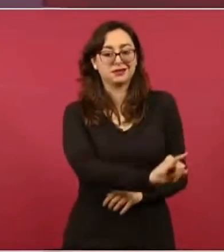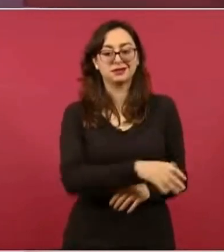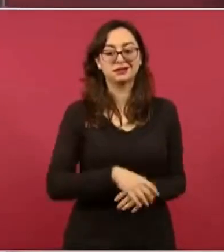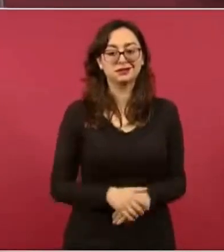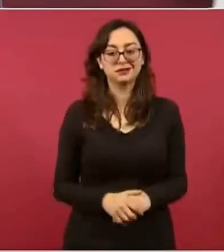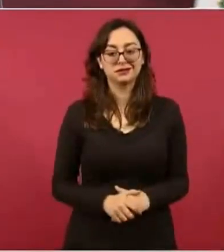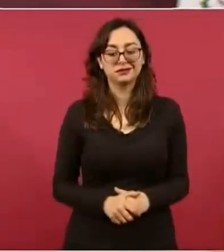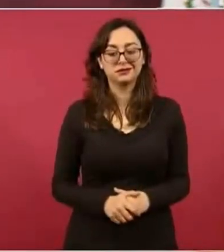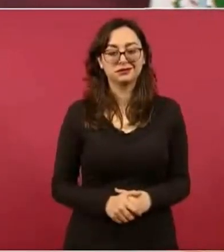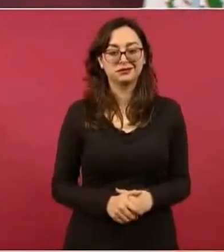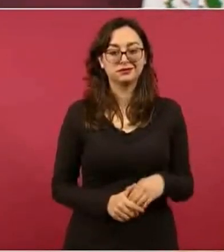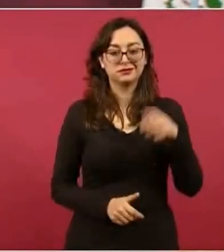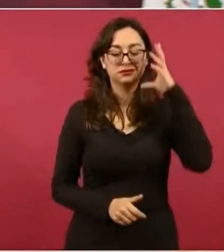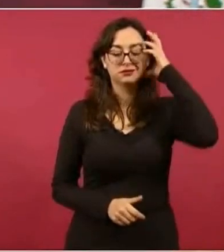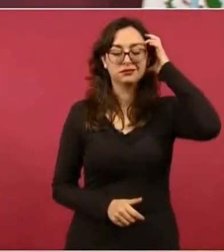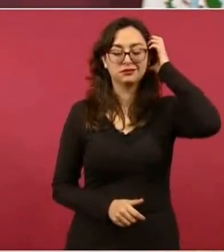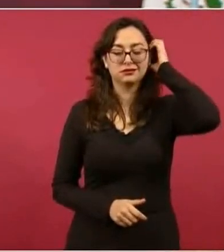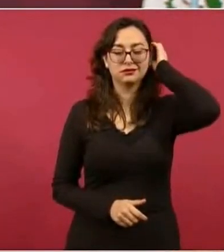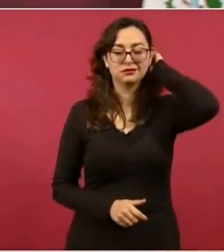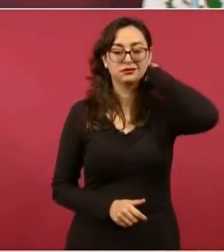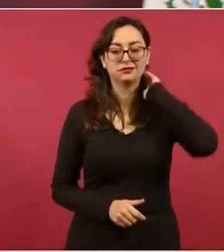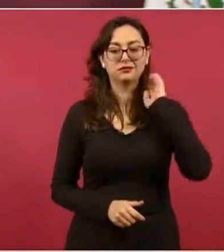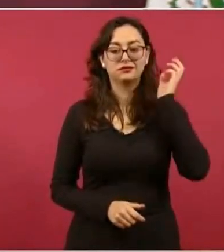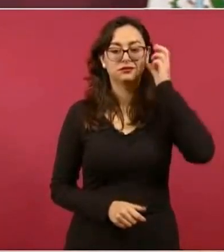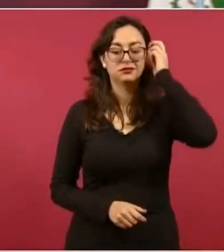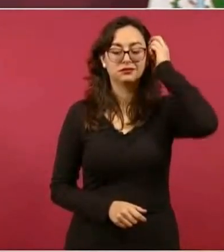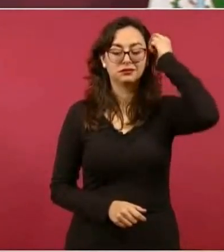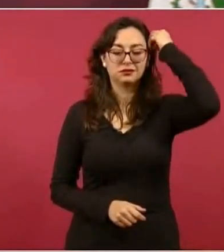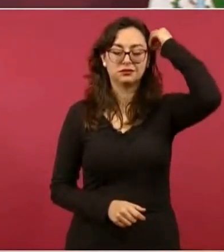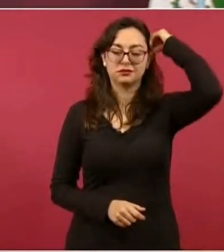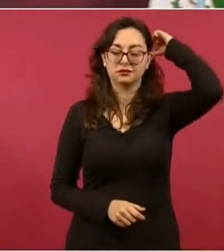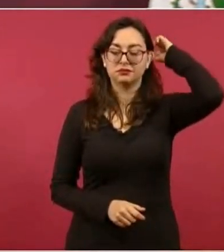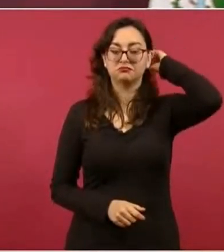recompensas extravagantes